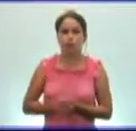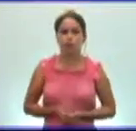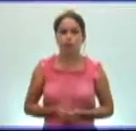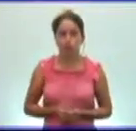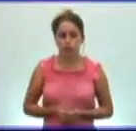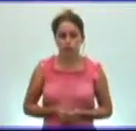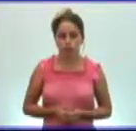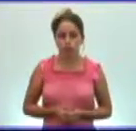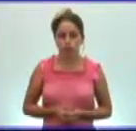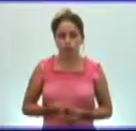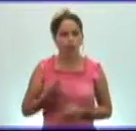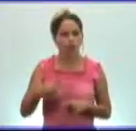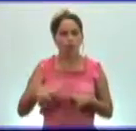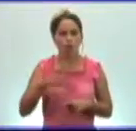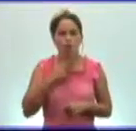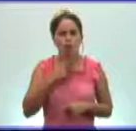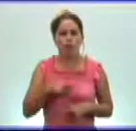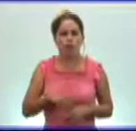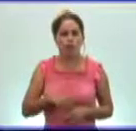Veamos otro ejemplo.